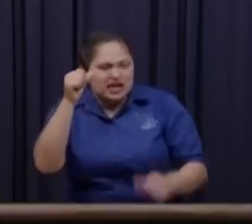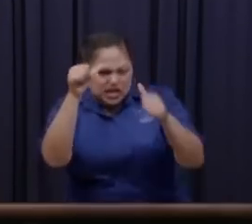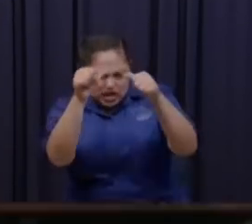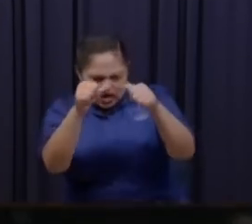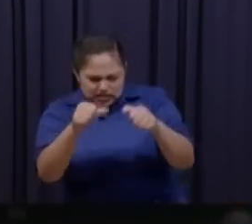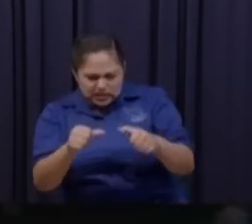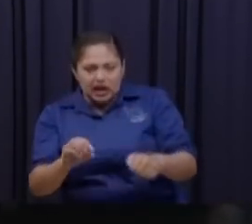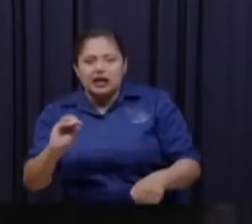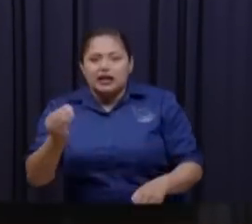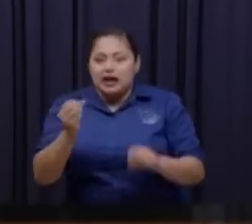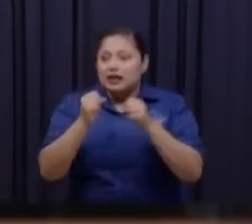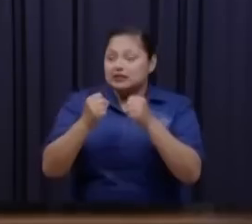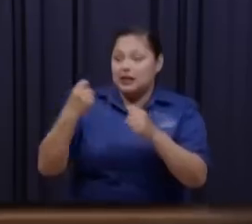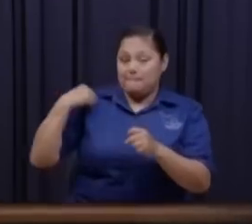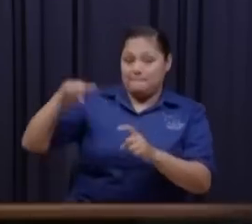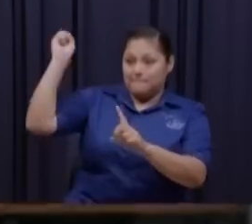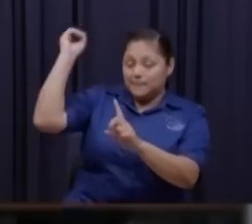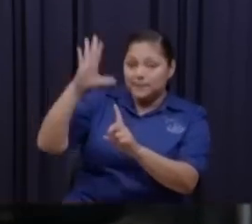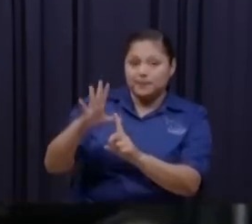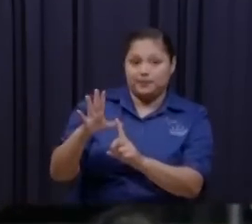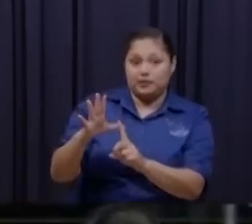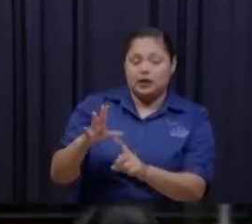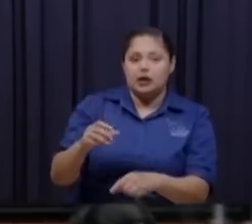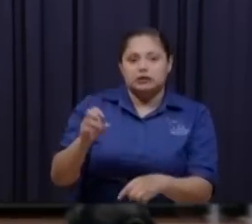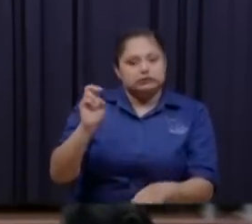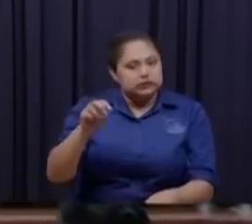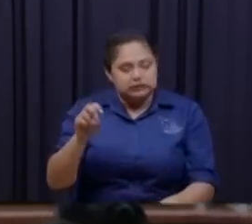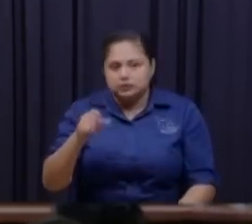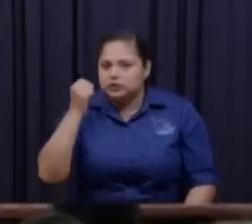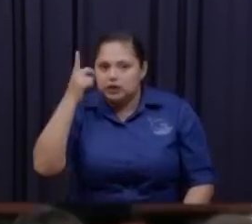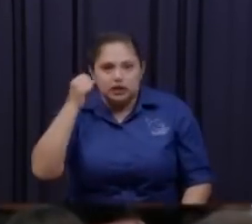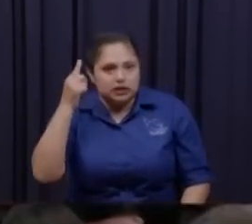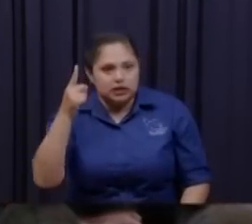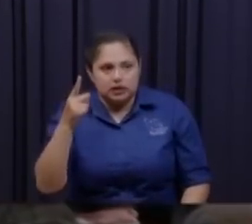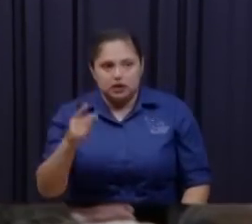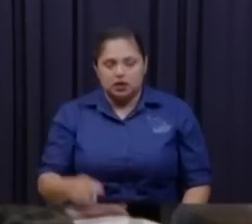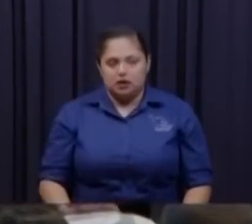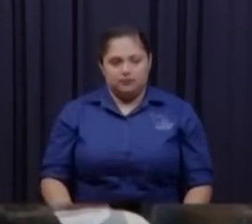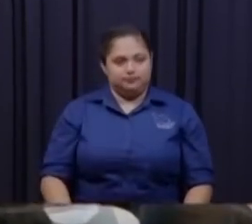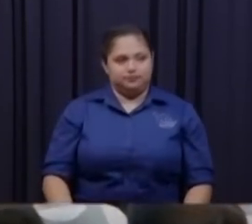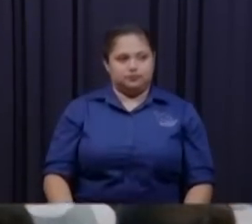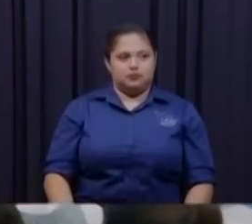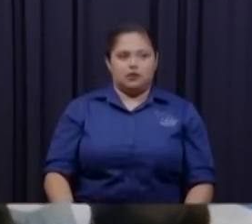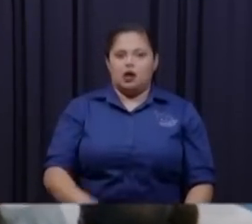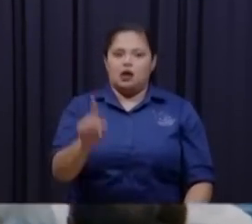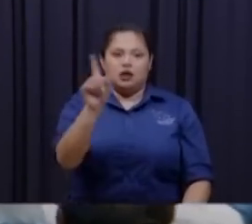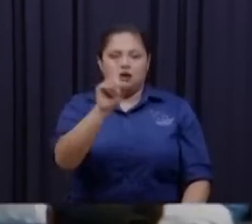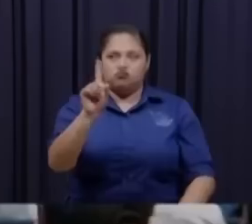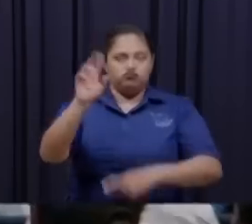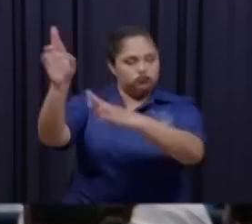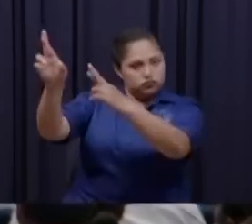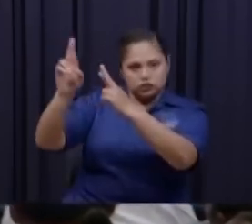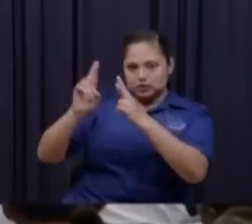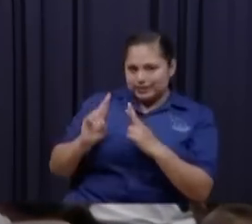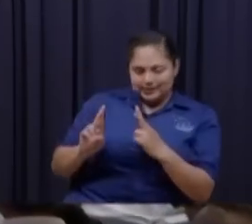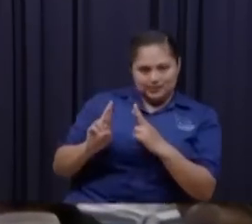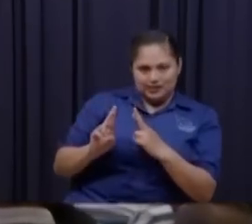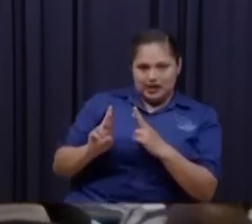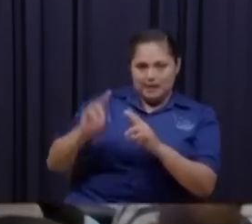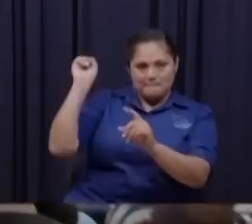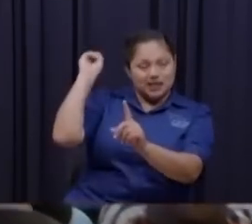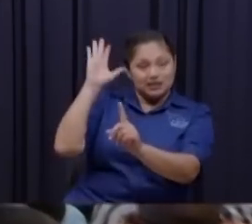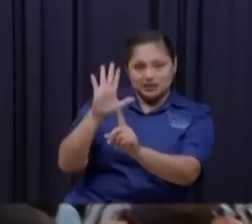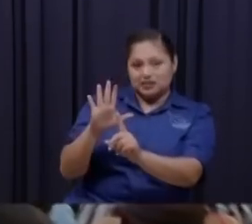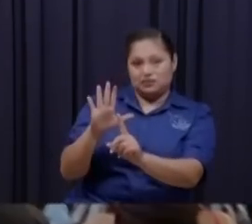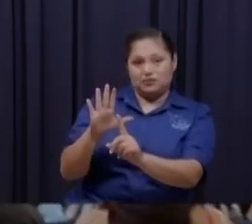la bendición. Pero tenemos que entender esto. Se lo voy a poner de esta forma: el que no recibe la